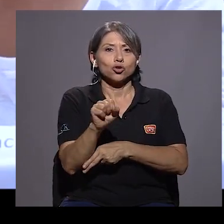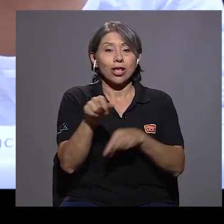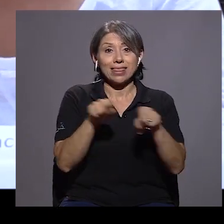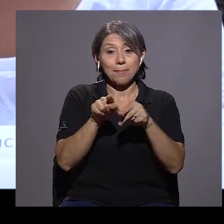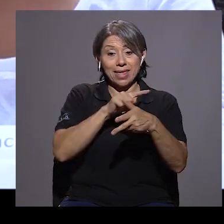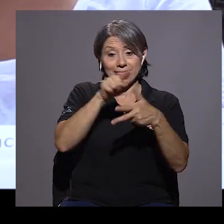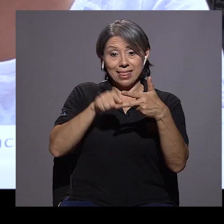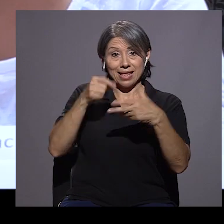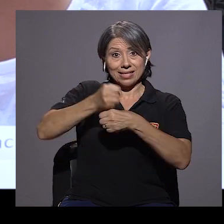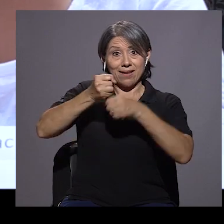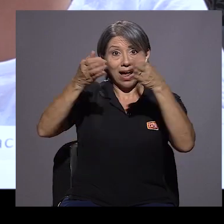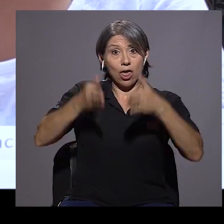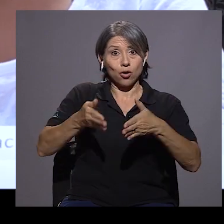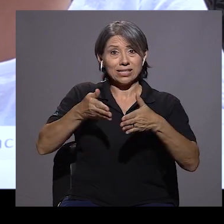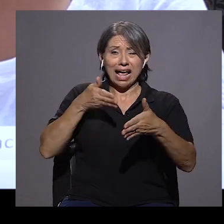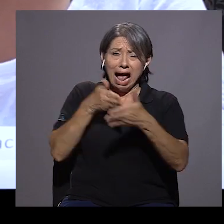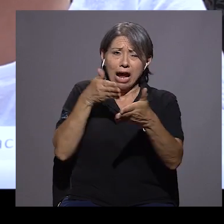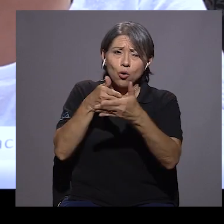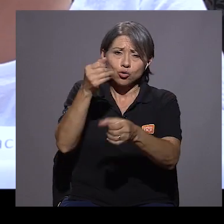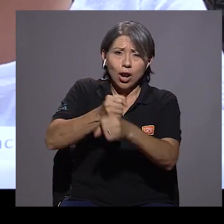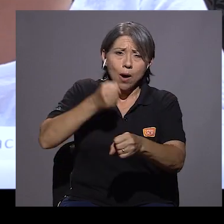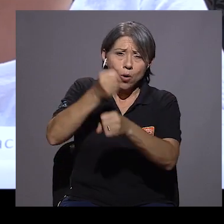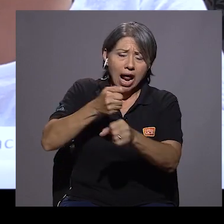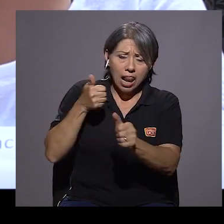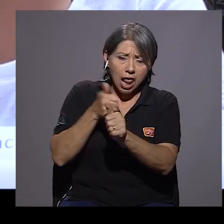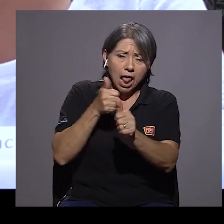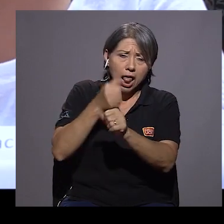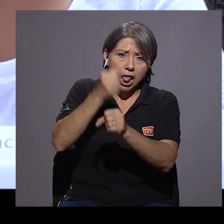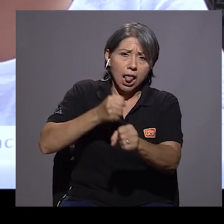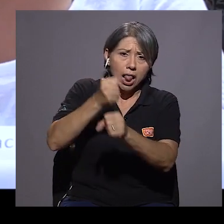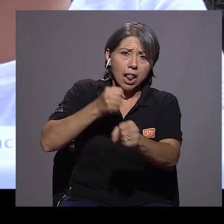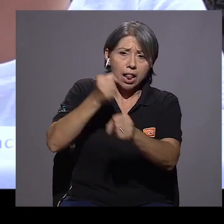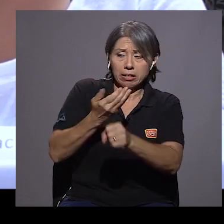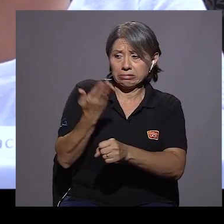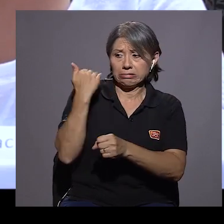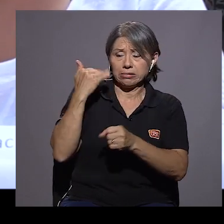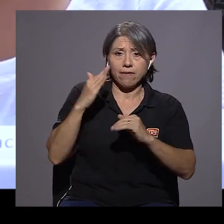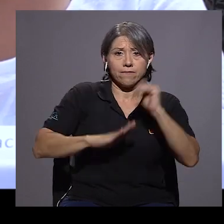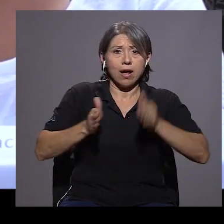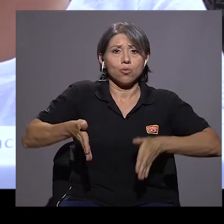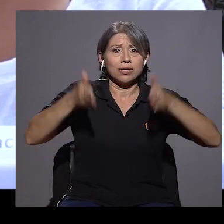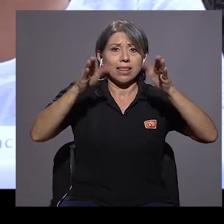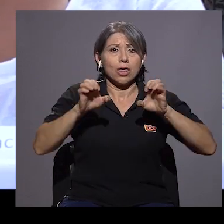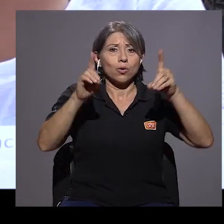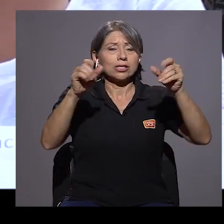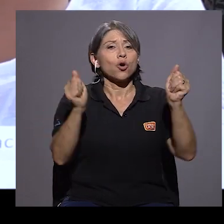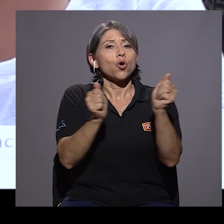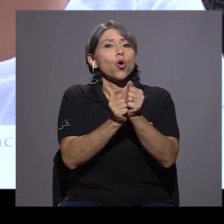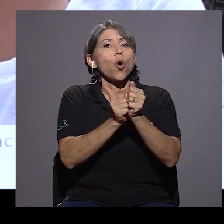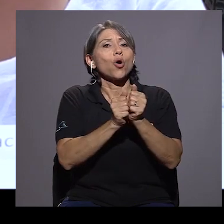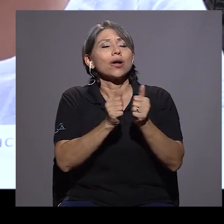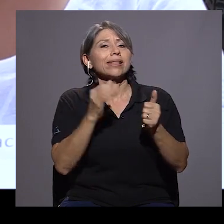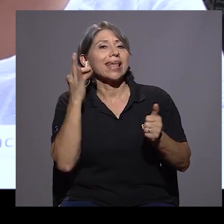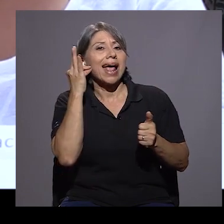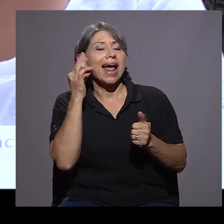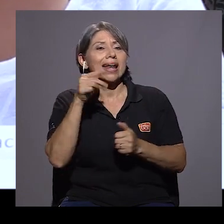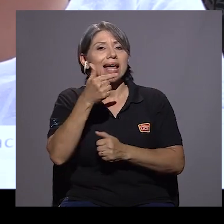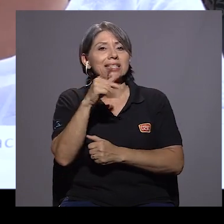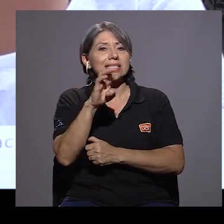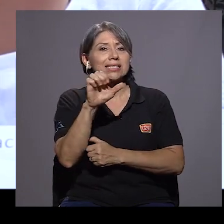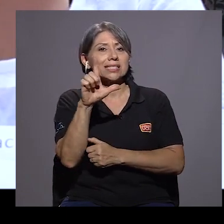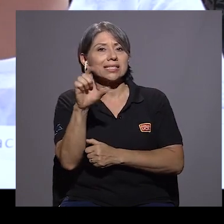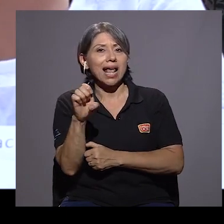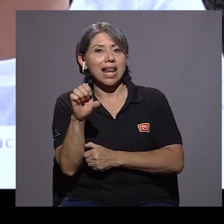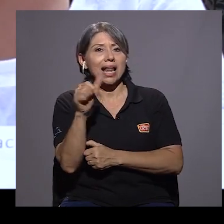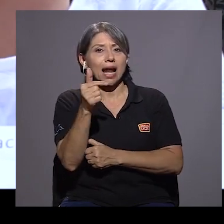laboral, por ejemplo el caso de los 3 trabajadores que enfrentaron una persecución laboral recientemente en la Facultad de Educación con la decana